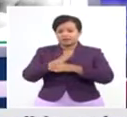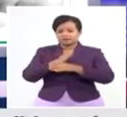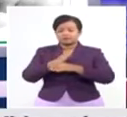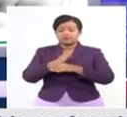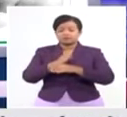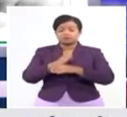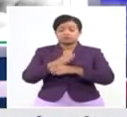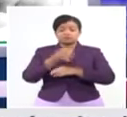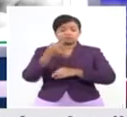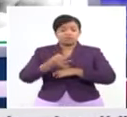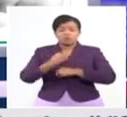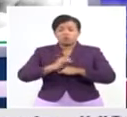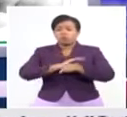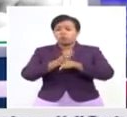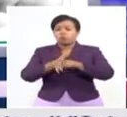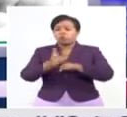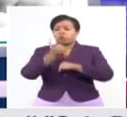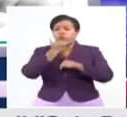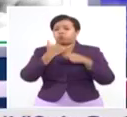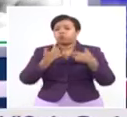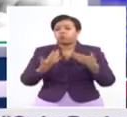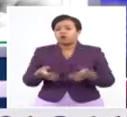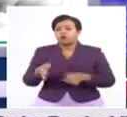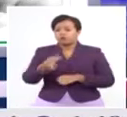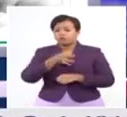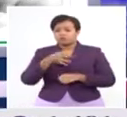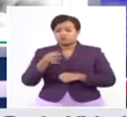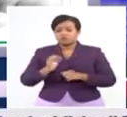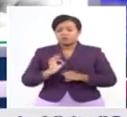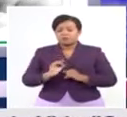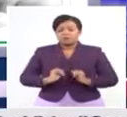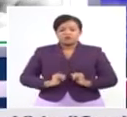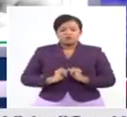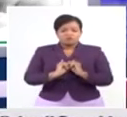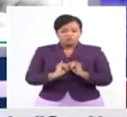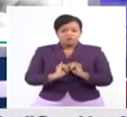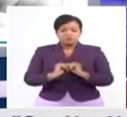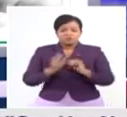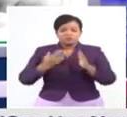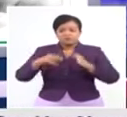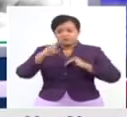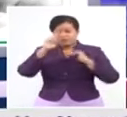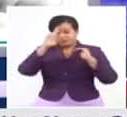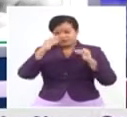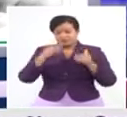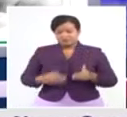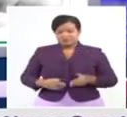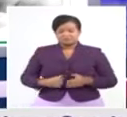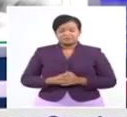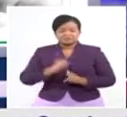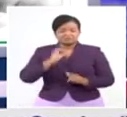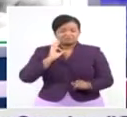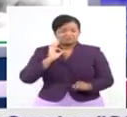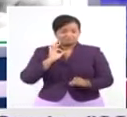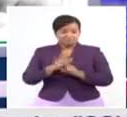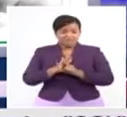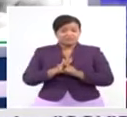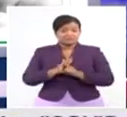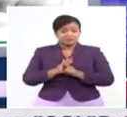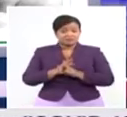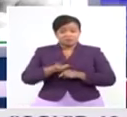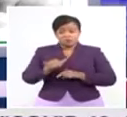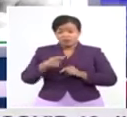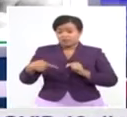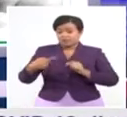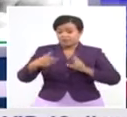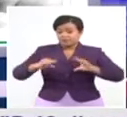la COVID-19 a partir de la información ofrecida por el Ministerio de Salud Pública. Comenzamos, como cada mañana, con el análisis